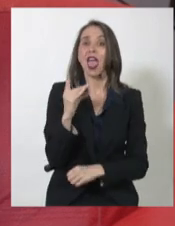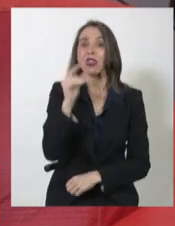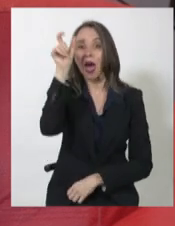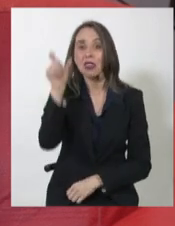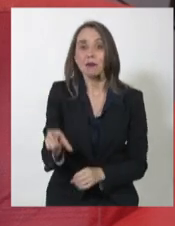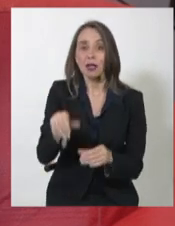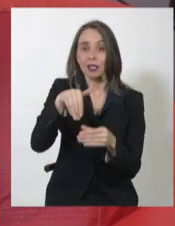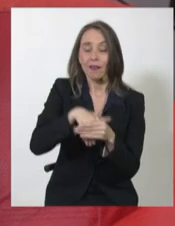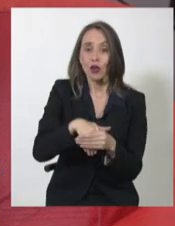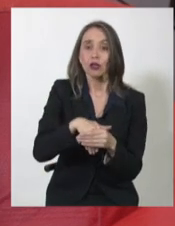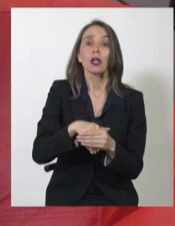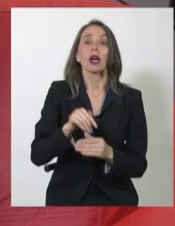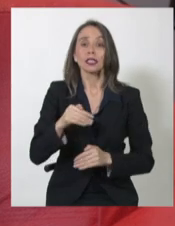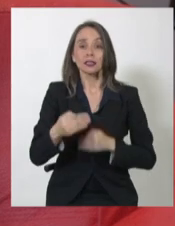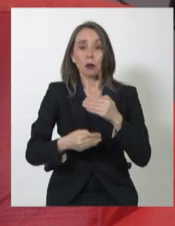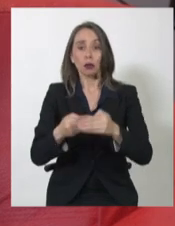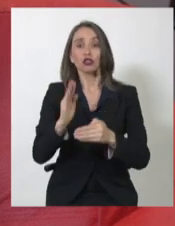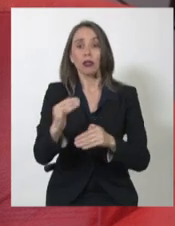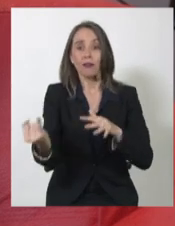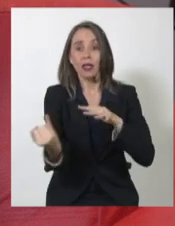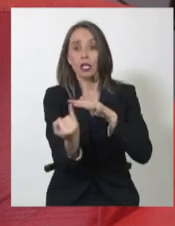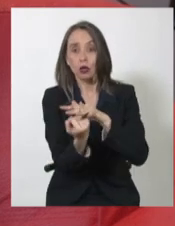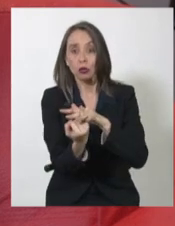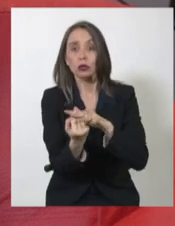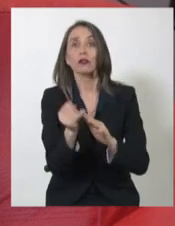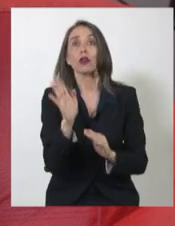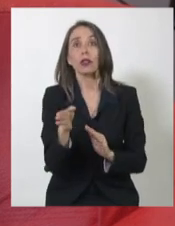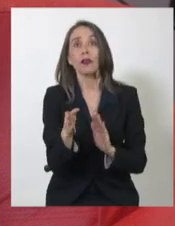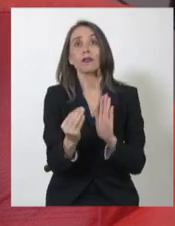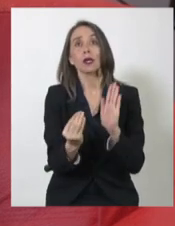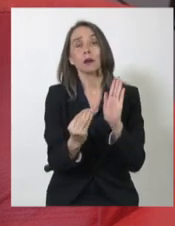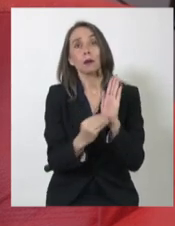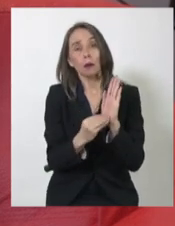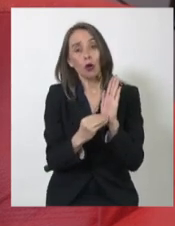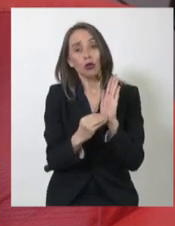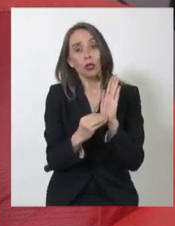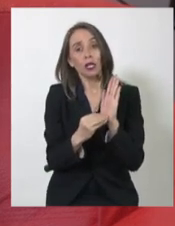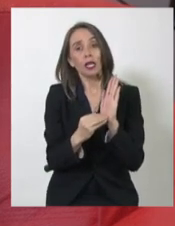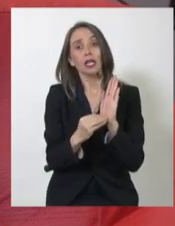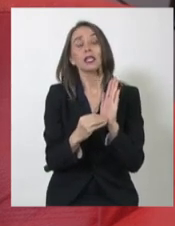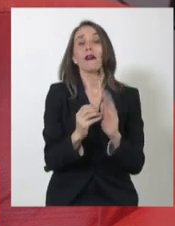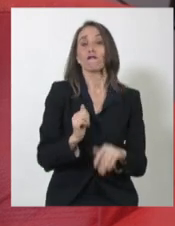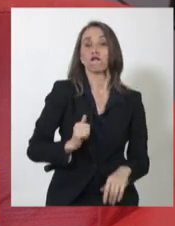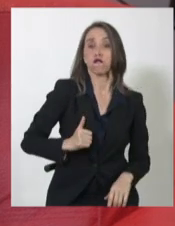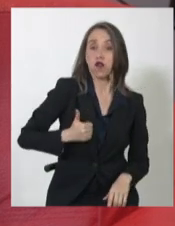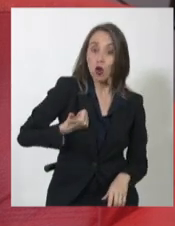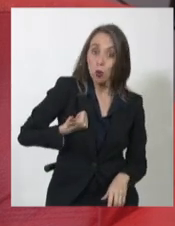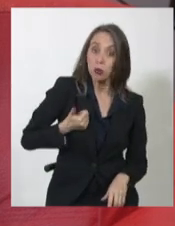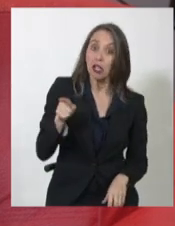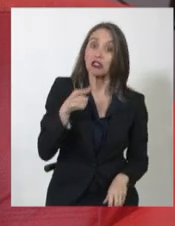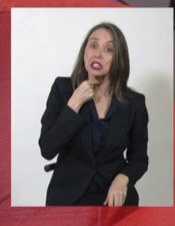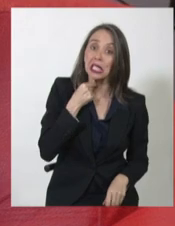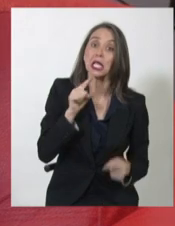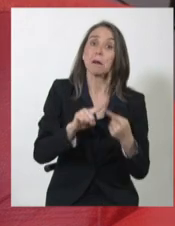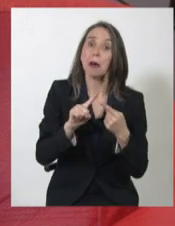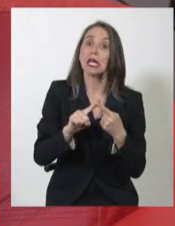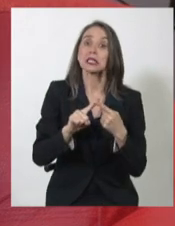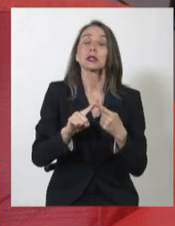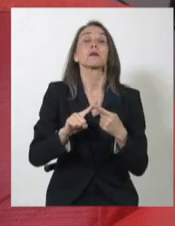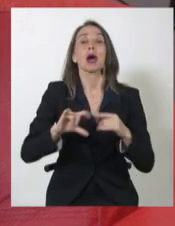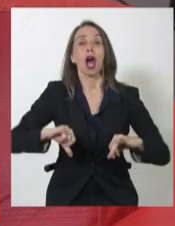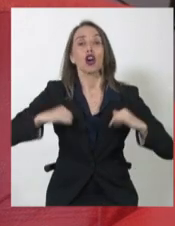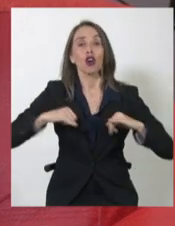ser un proceso inclusivo, debería considerarse, al menos de carácter voluntario, la participación de jóvenes